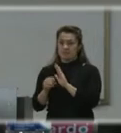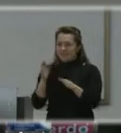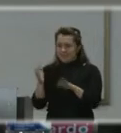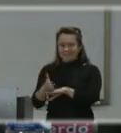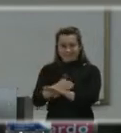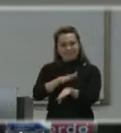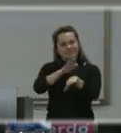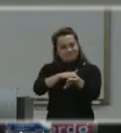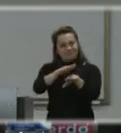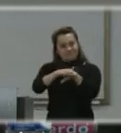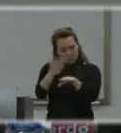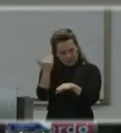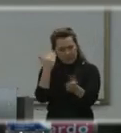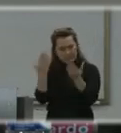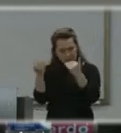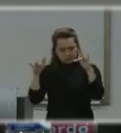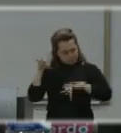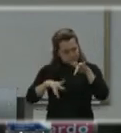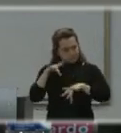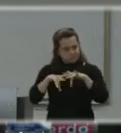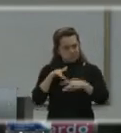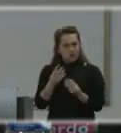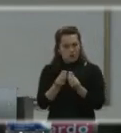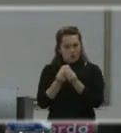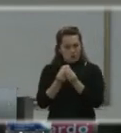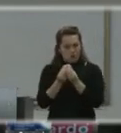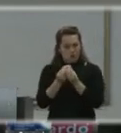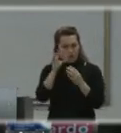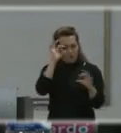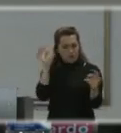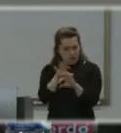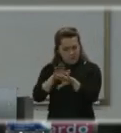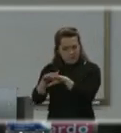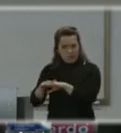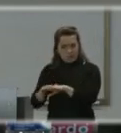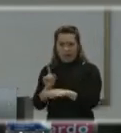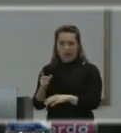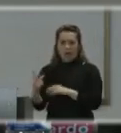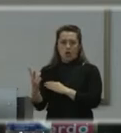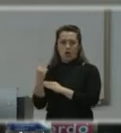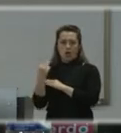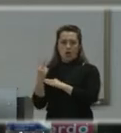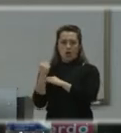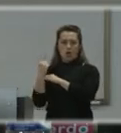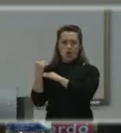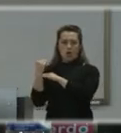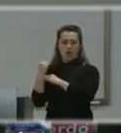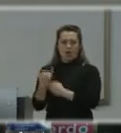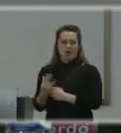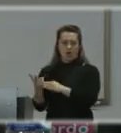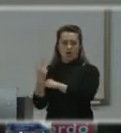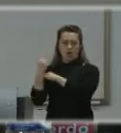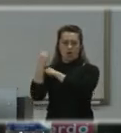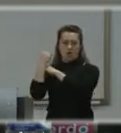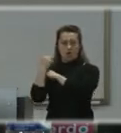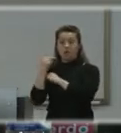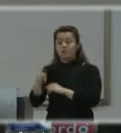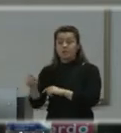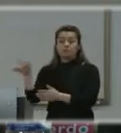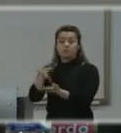invitaciones que hubo durante el proyecto, no solamente a los grupos focales, sino también en algunos casos a los